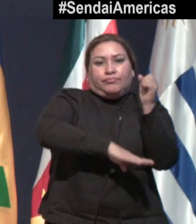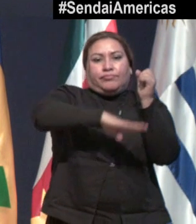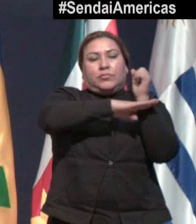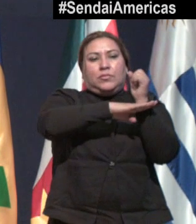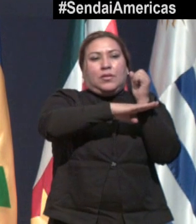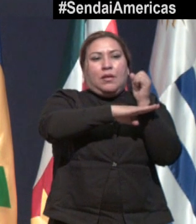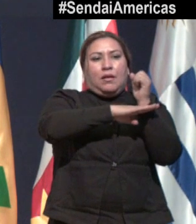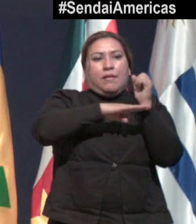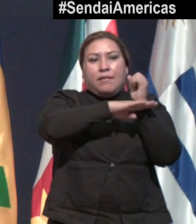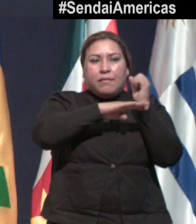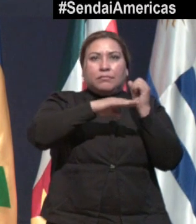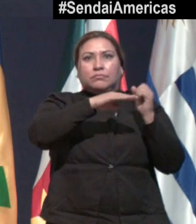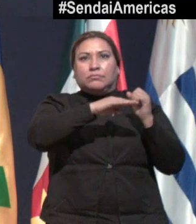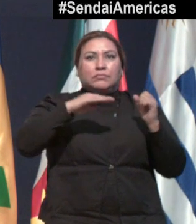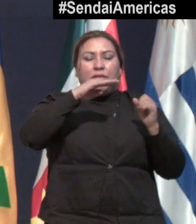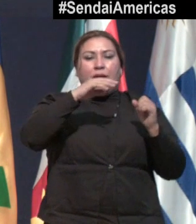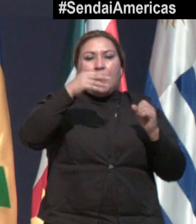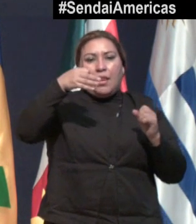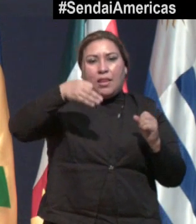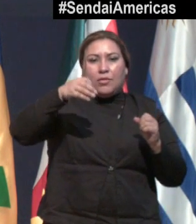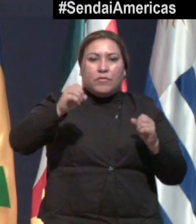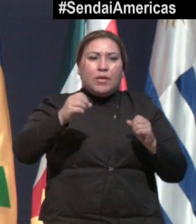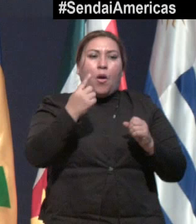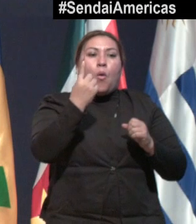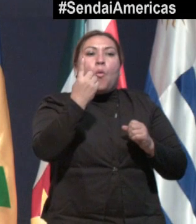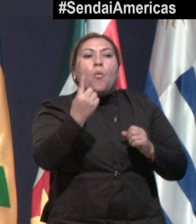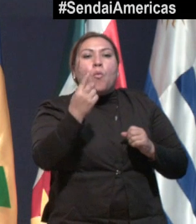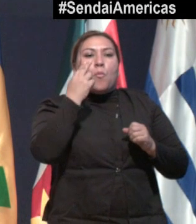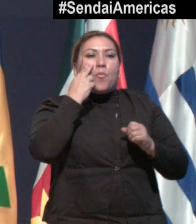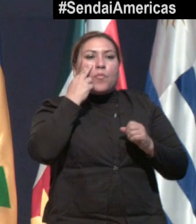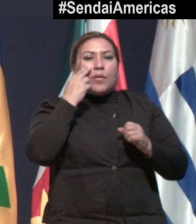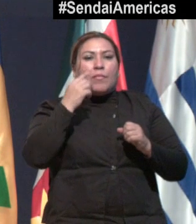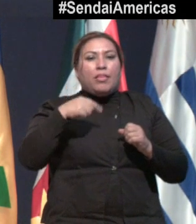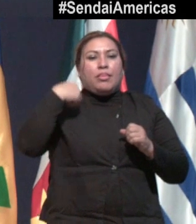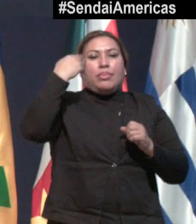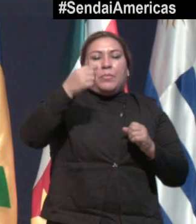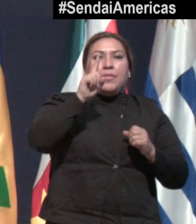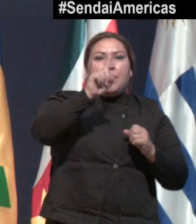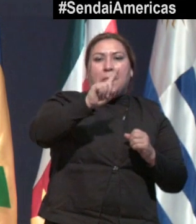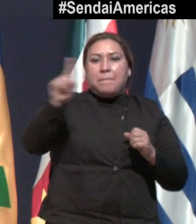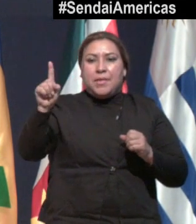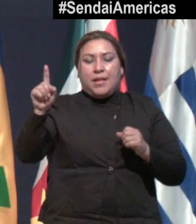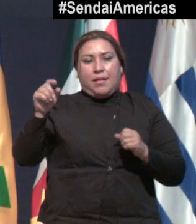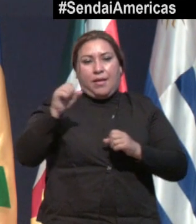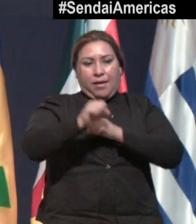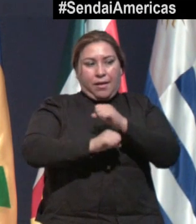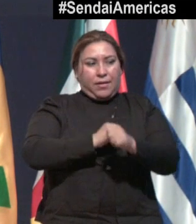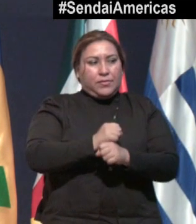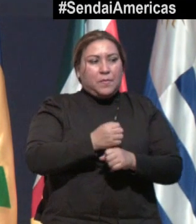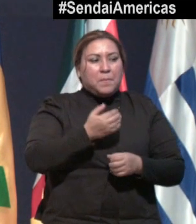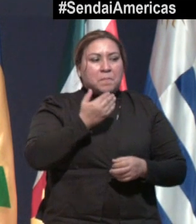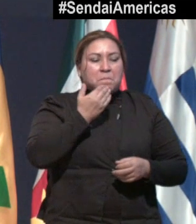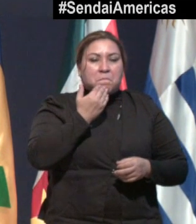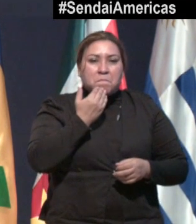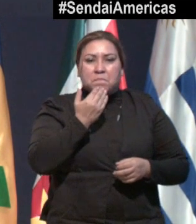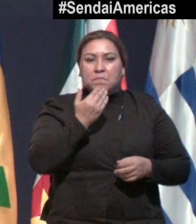un evento cada 1000 años. Y hay periodos entre los eventos picos en que